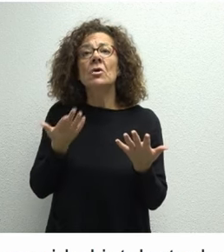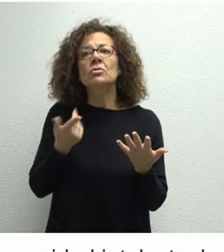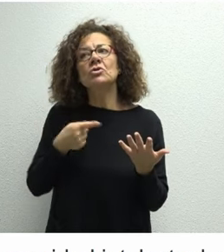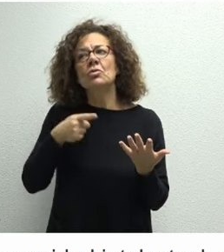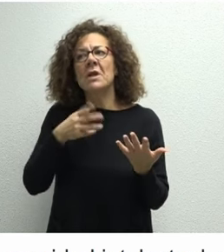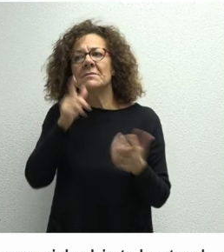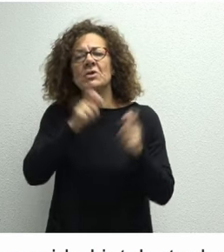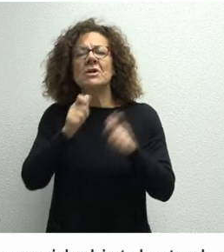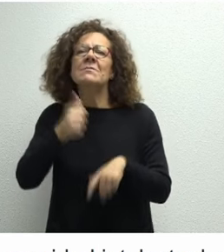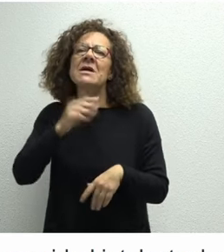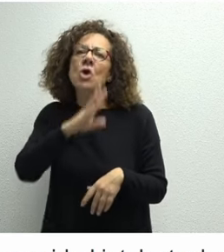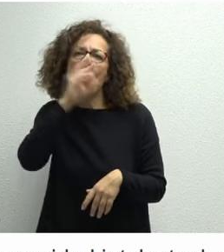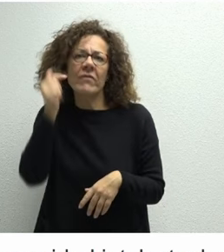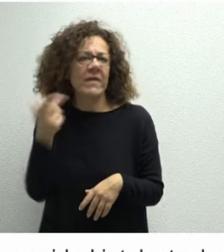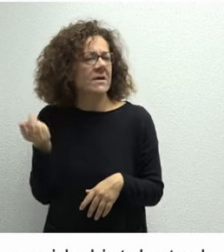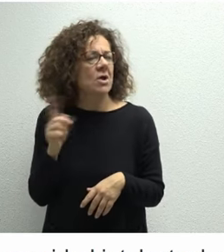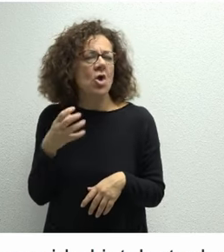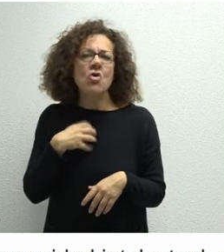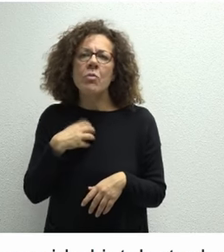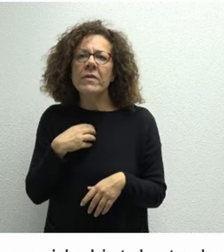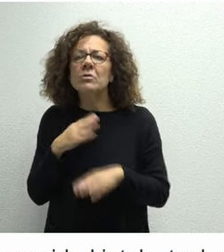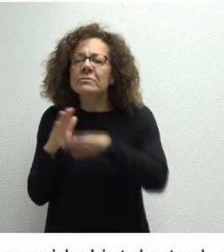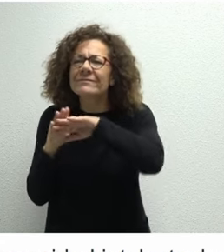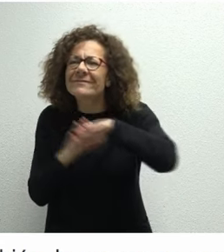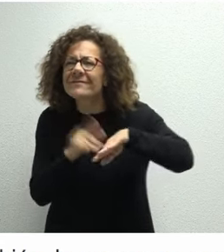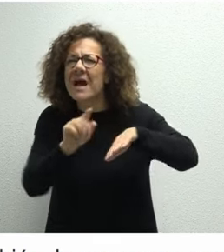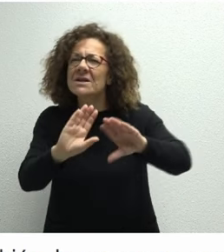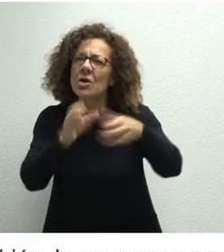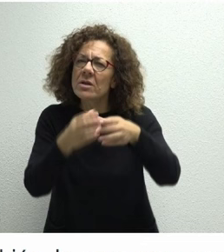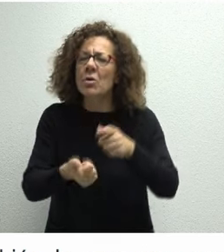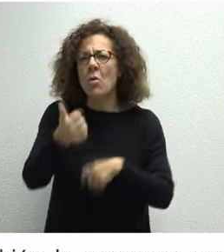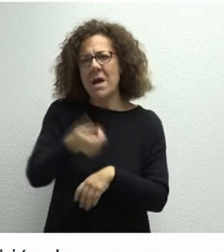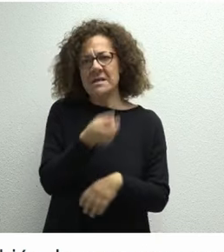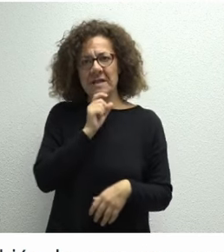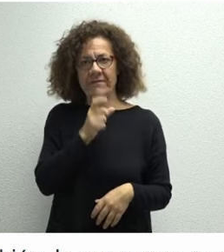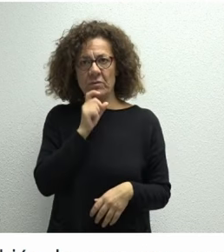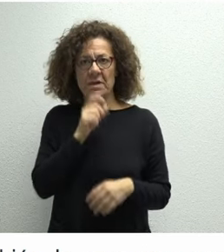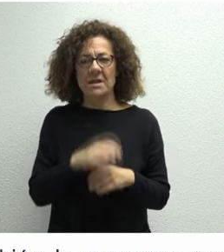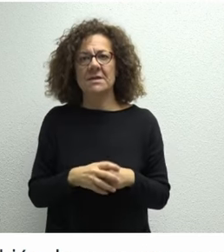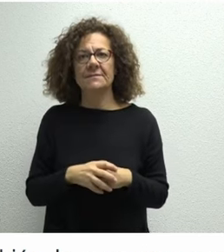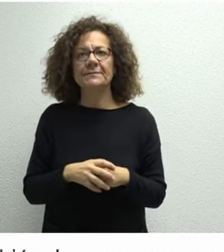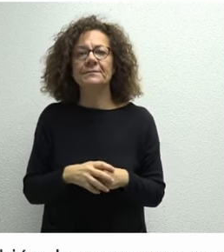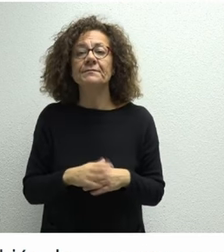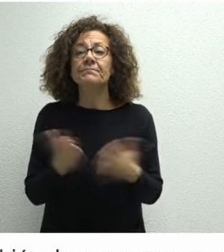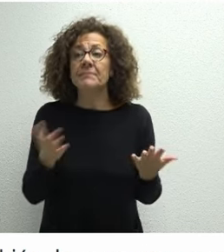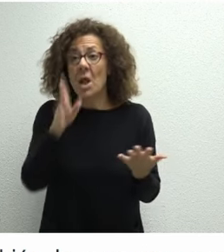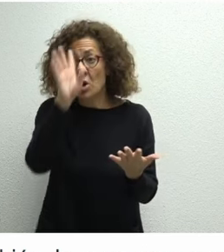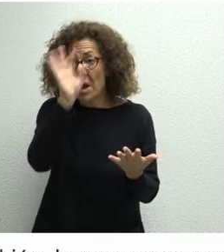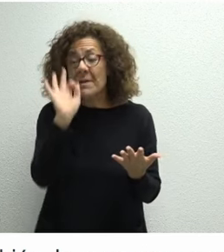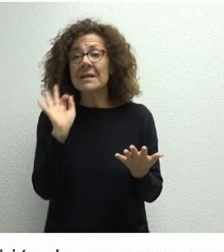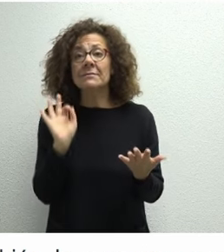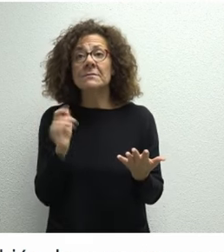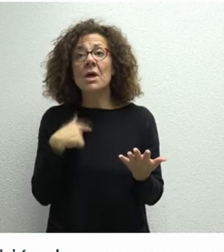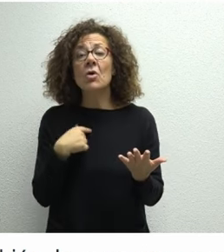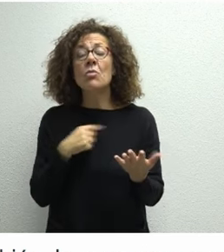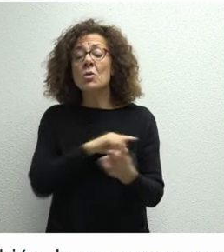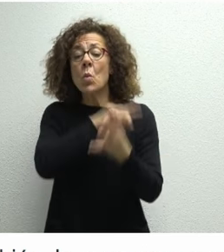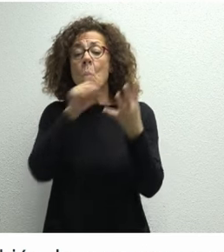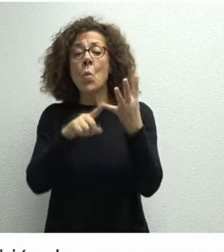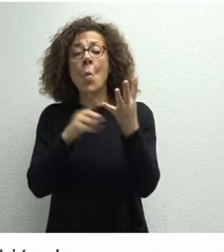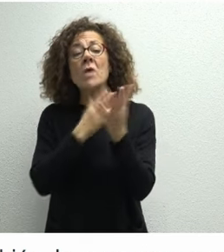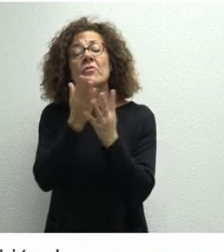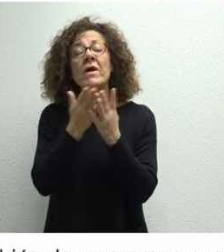grandes olvidadas no y no podíamos dejar en el en el olido a ese colectivo con mayores dificultades Y por supuesto poníamos como un cuarto factor de